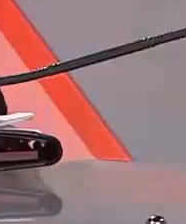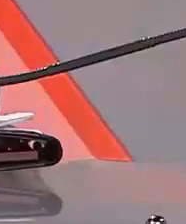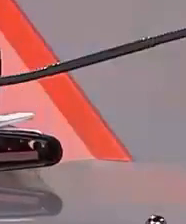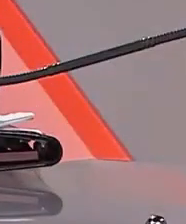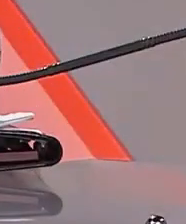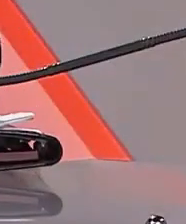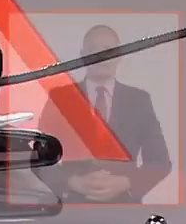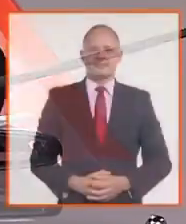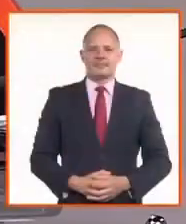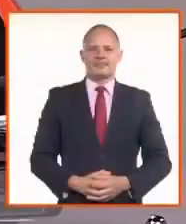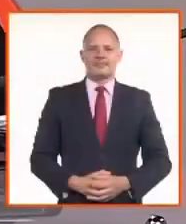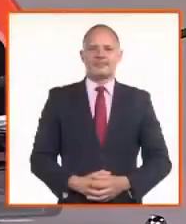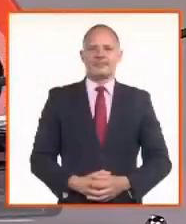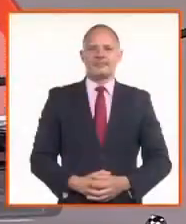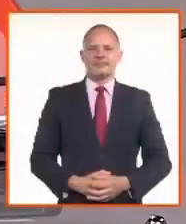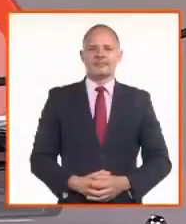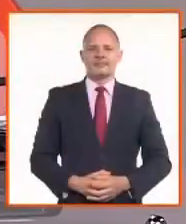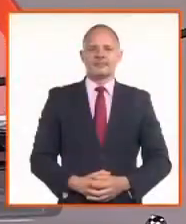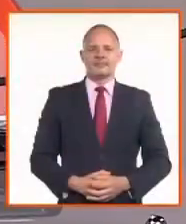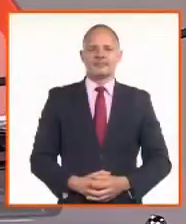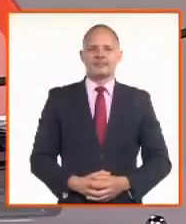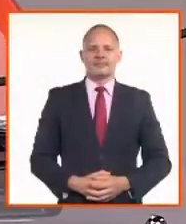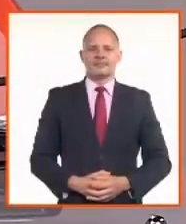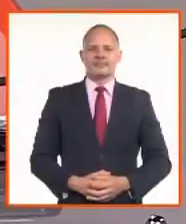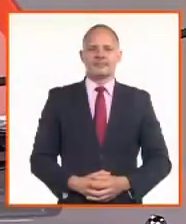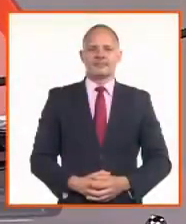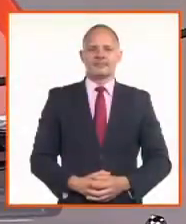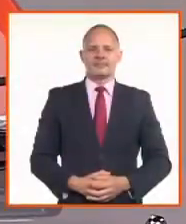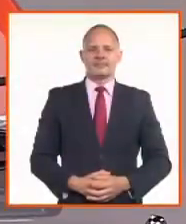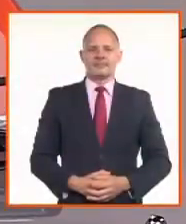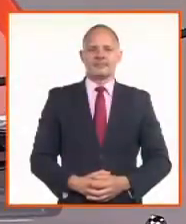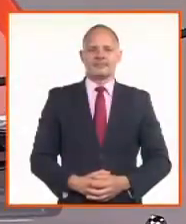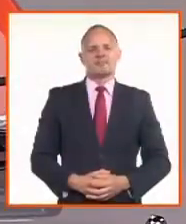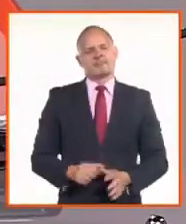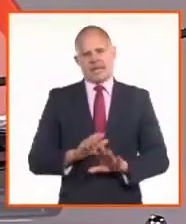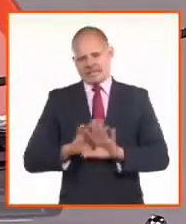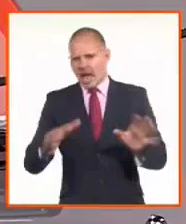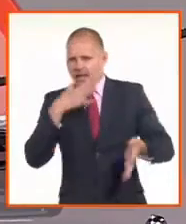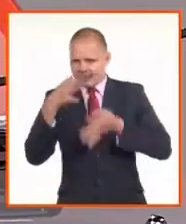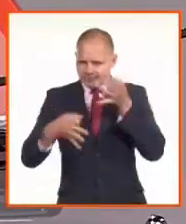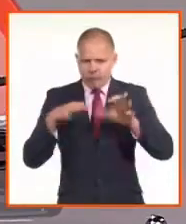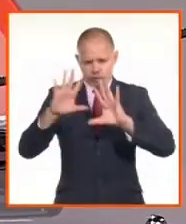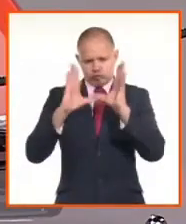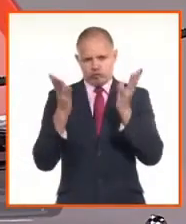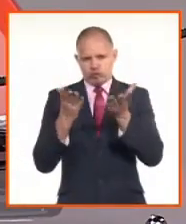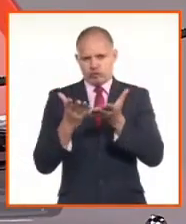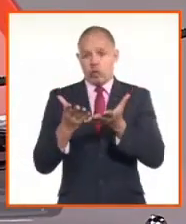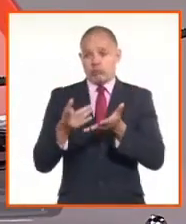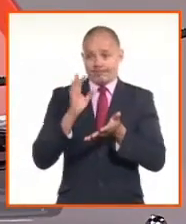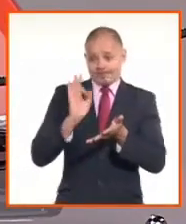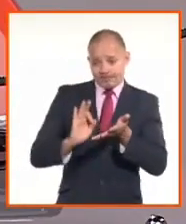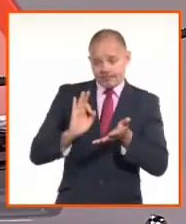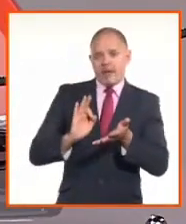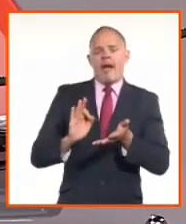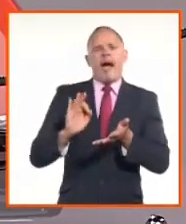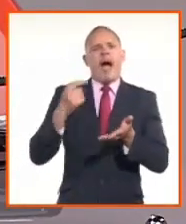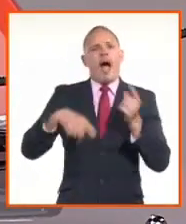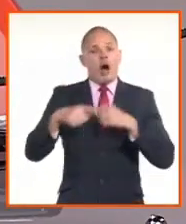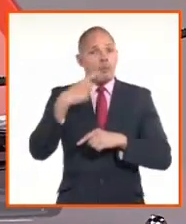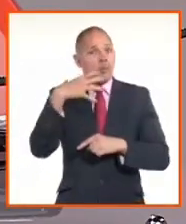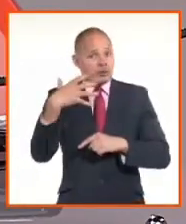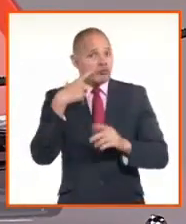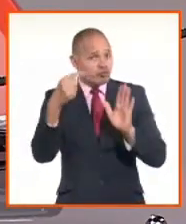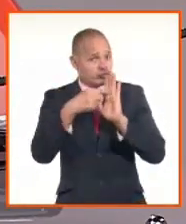bueno ministro hay elementos sin dudas importantes en las decisiones que se están que se están comunicando pero como ustedes